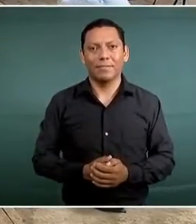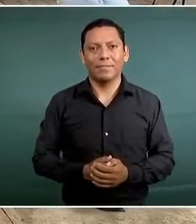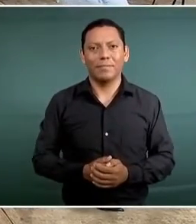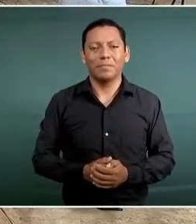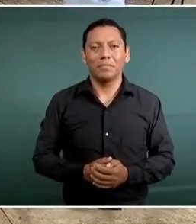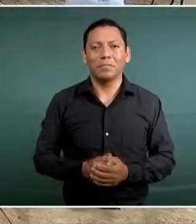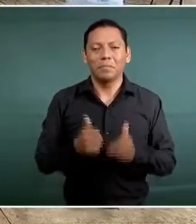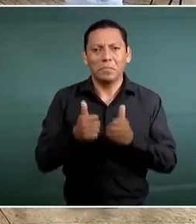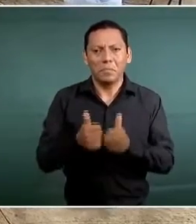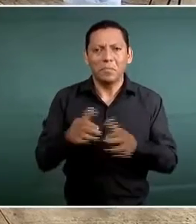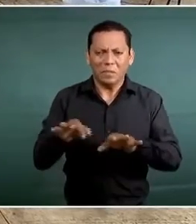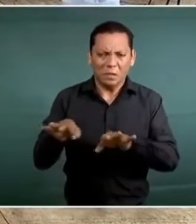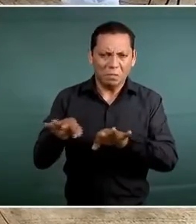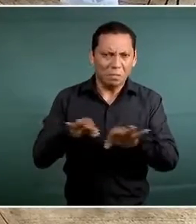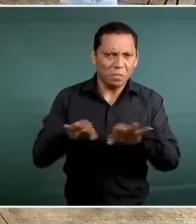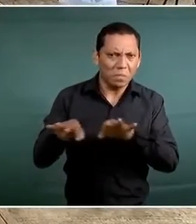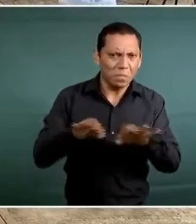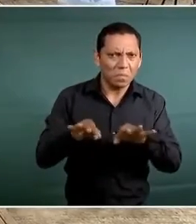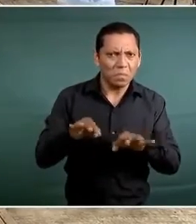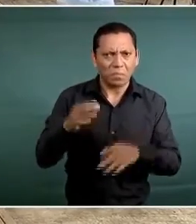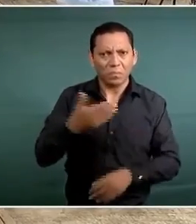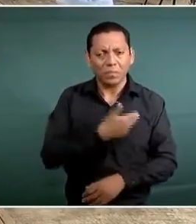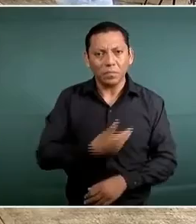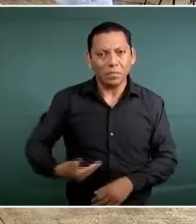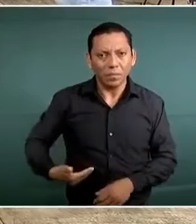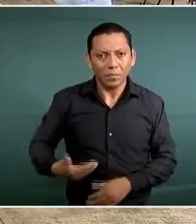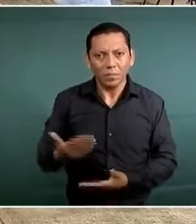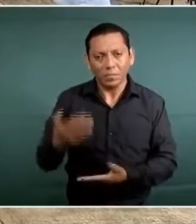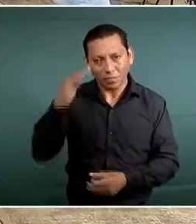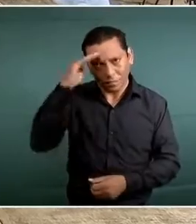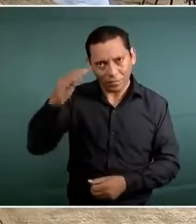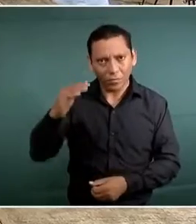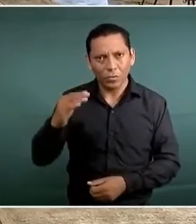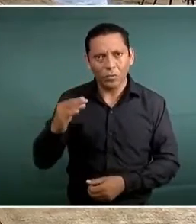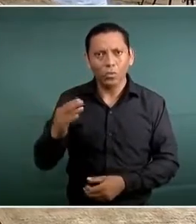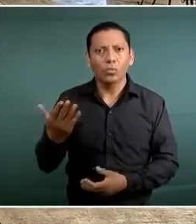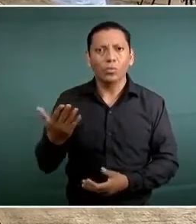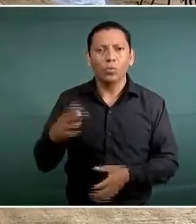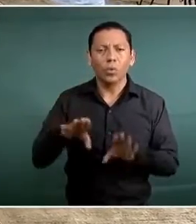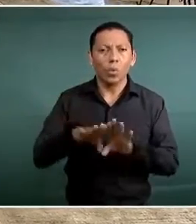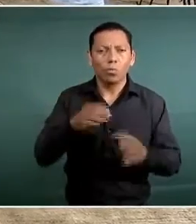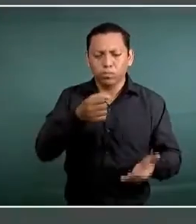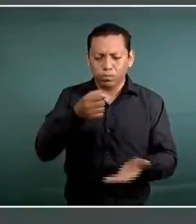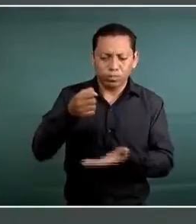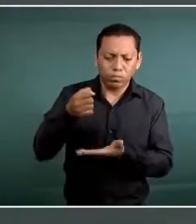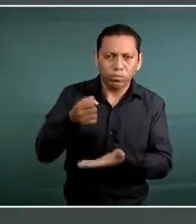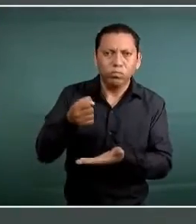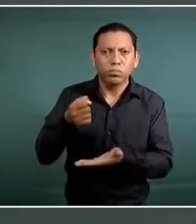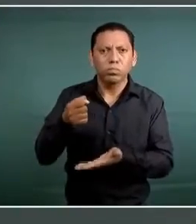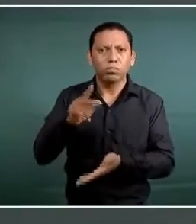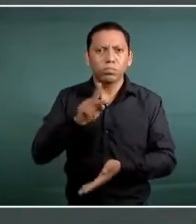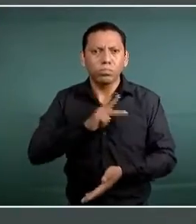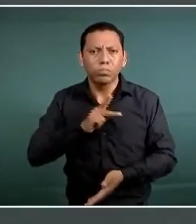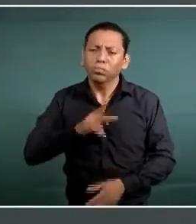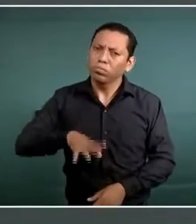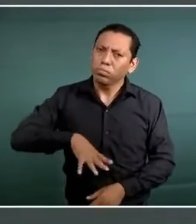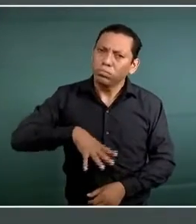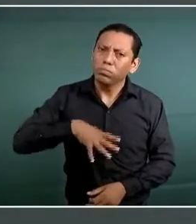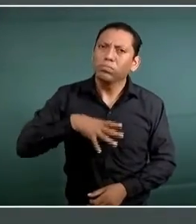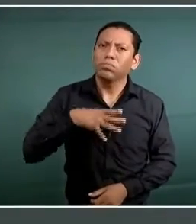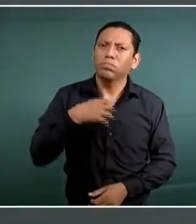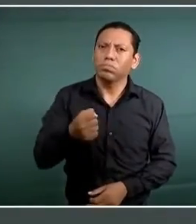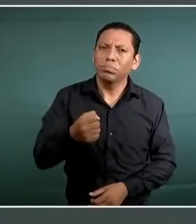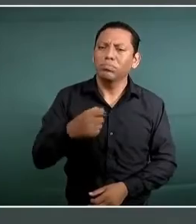Estamos trabajando también, señor presidente, con nuestros propios recursos, haciendo un esfuerzo